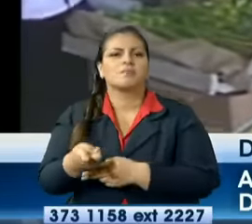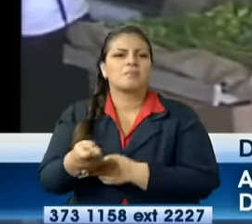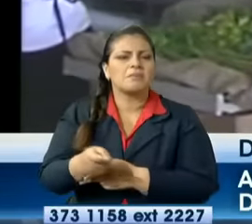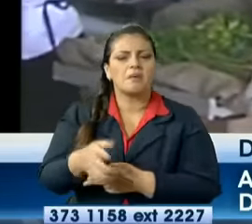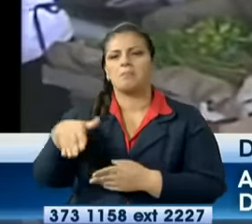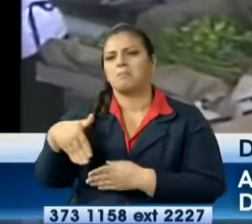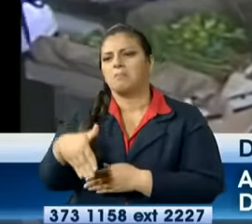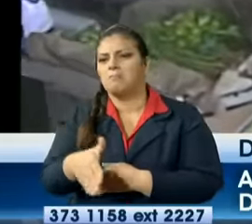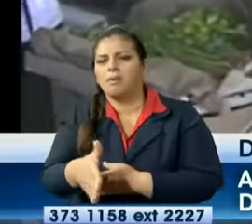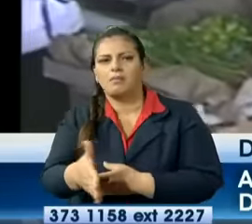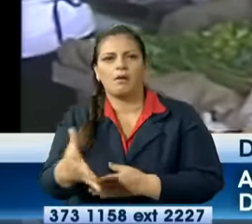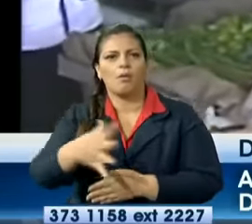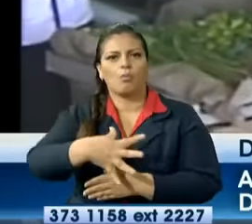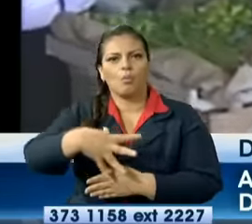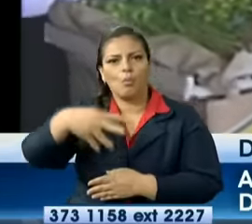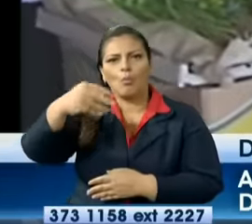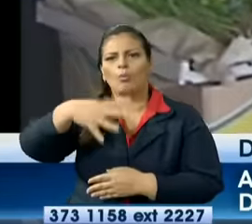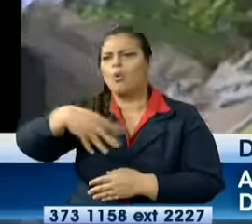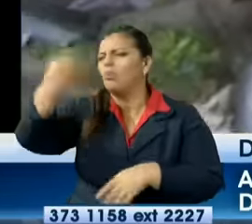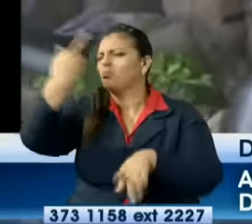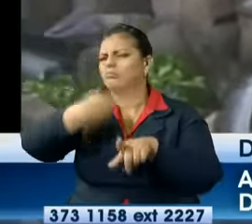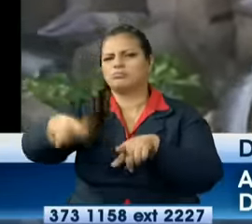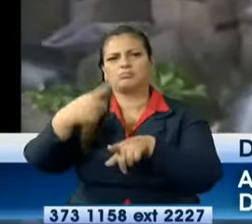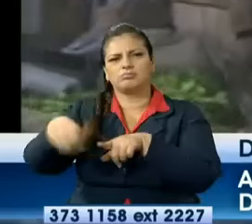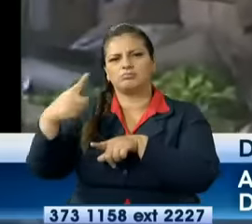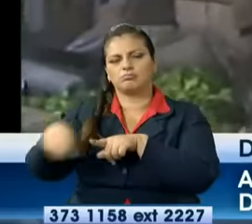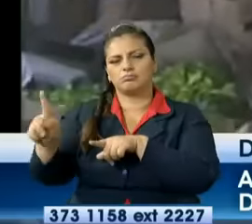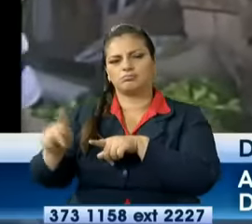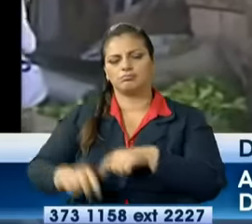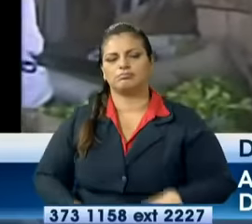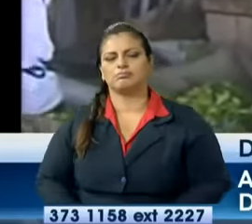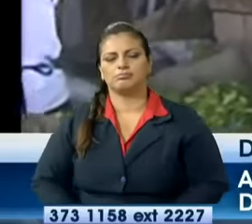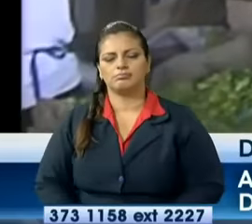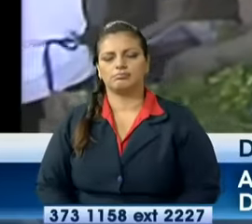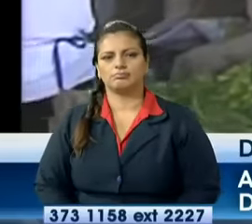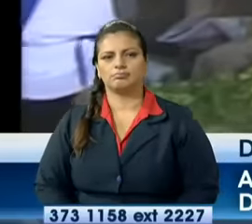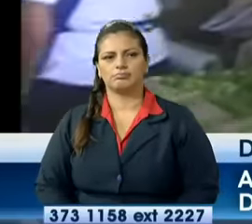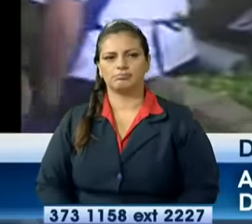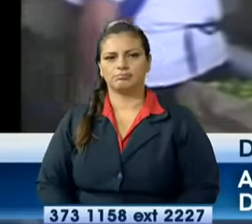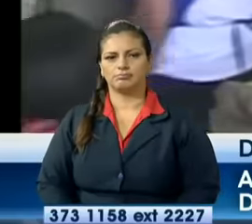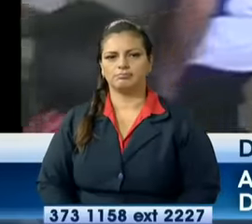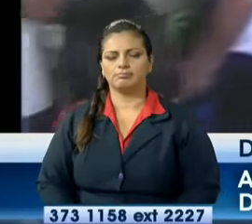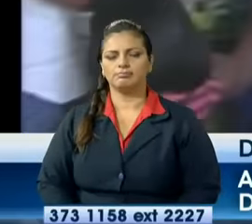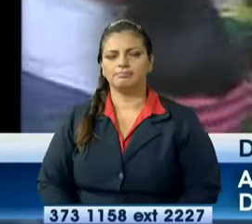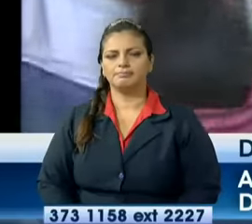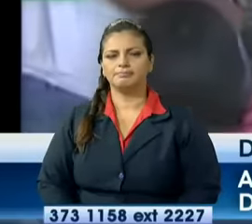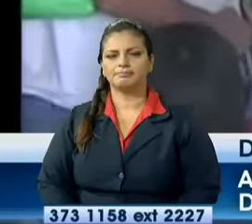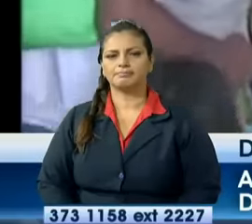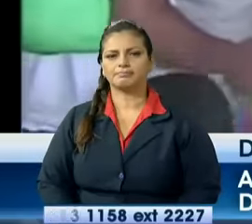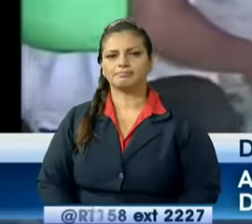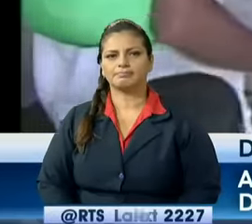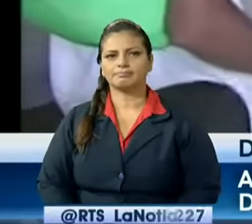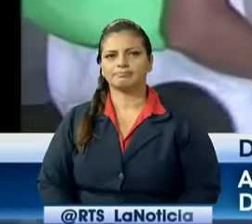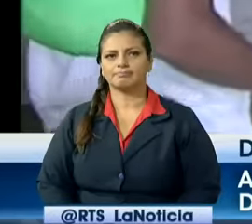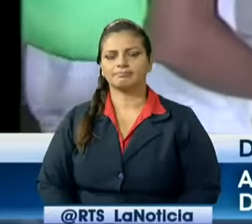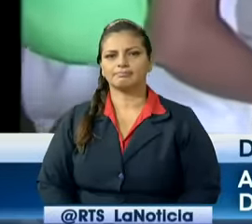abarrotes, que también los atienden a esa hora de la madrugada. Bueno,